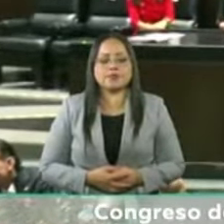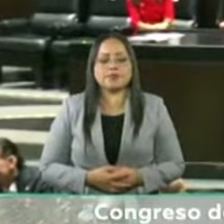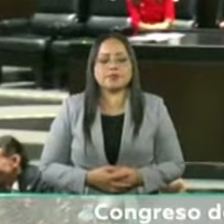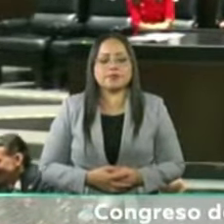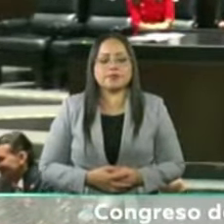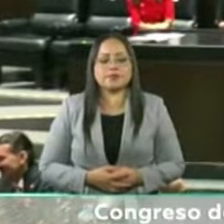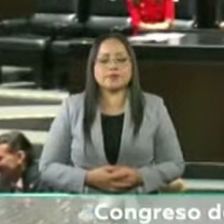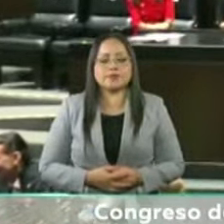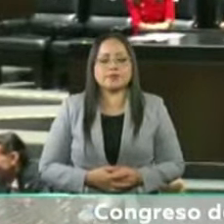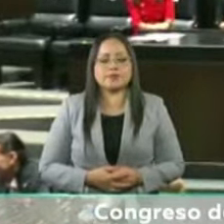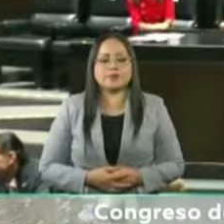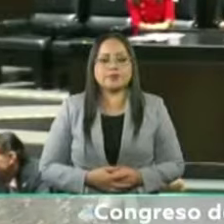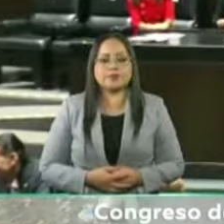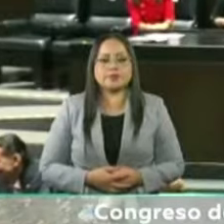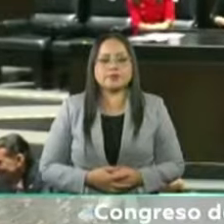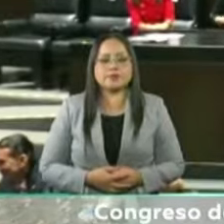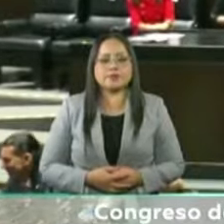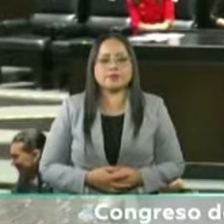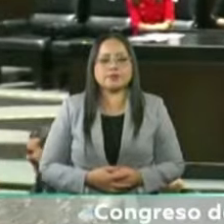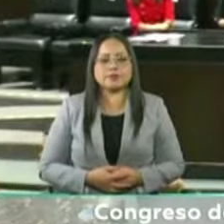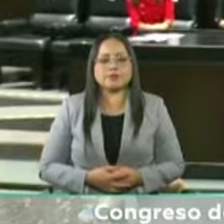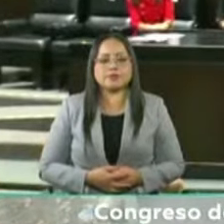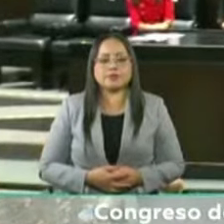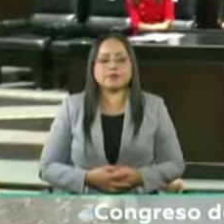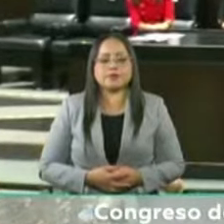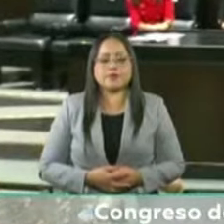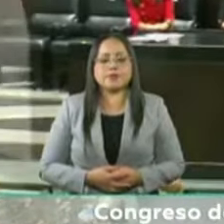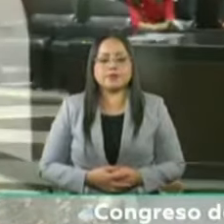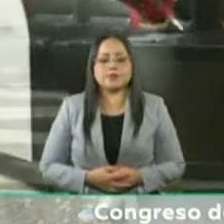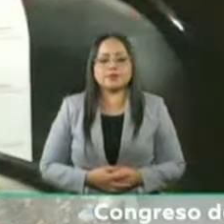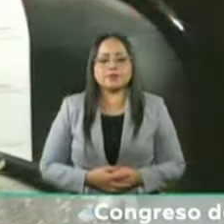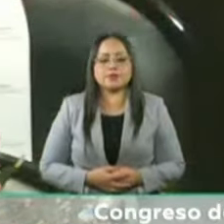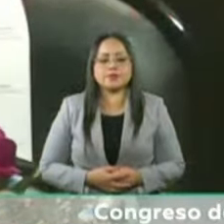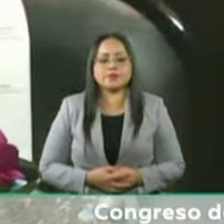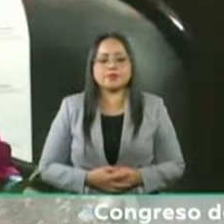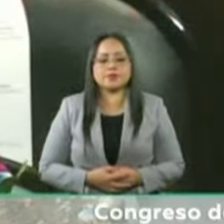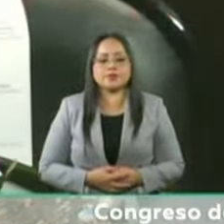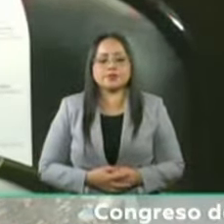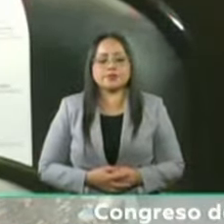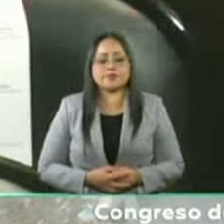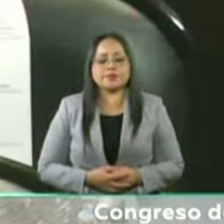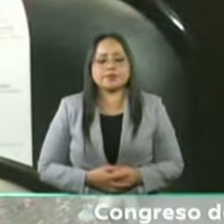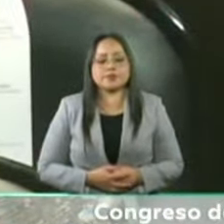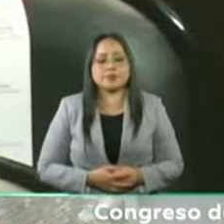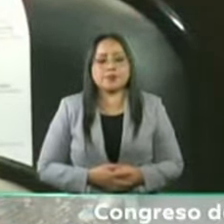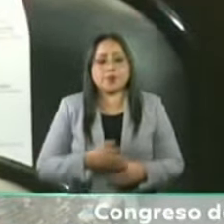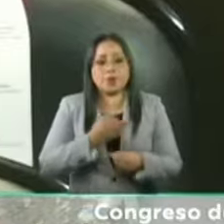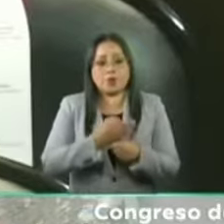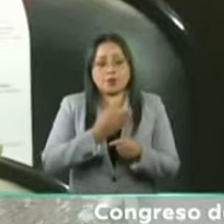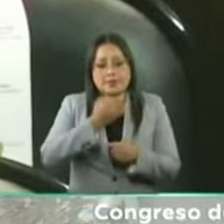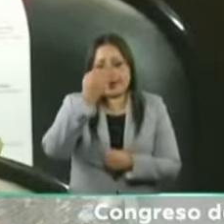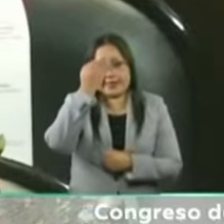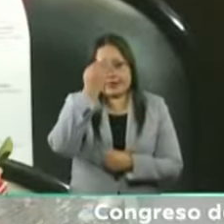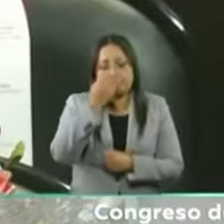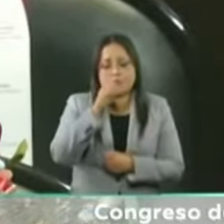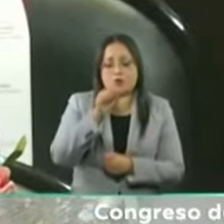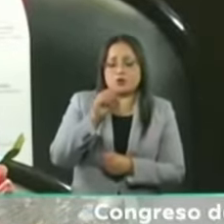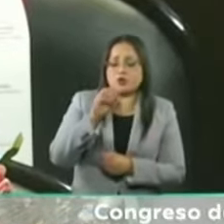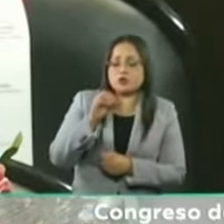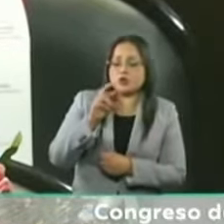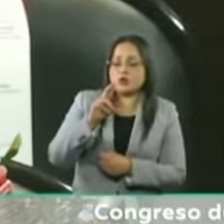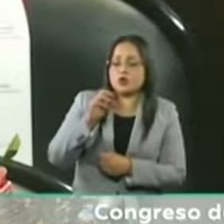cuestiones del protocolo, vendrá con un vestido color marfil. Eso es lo que se ha dicho, ella misma lo